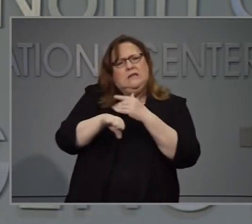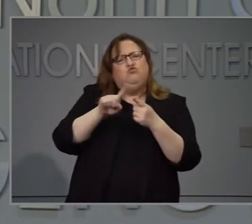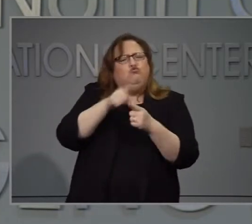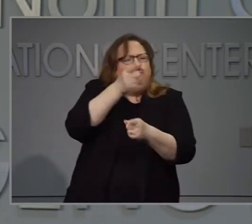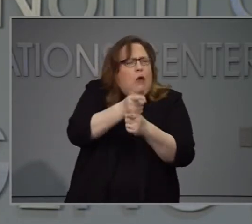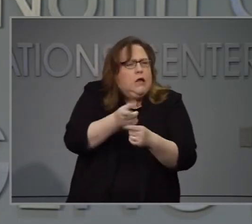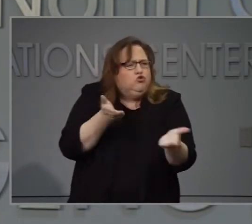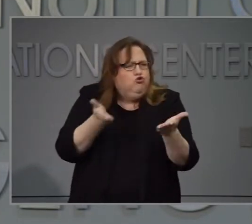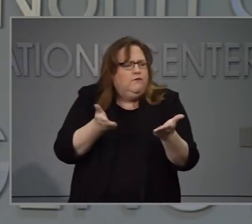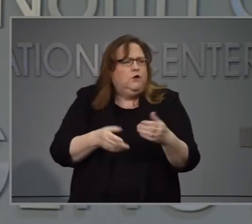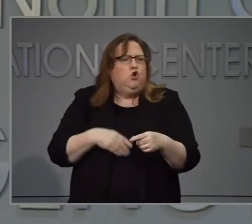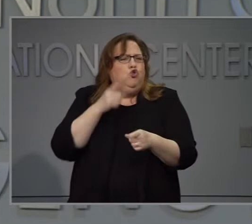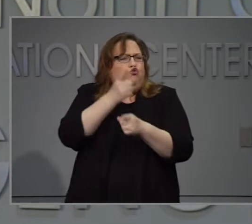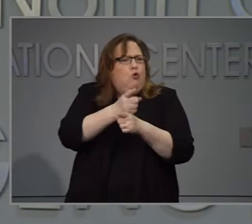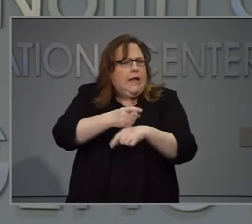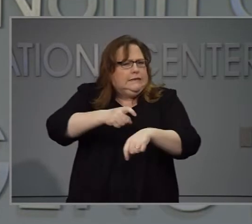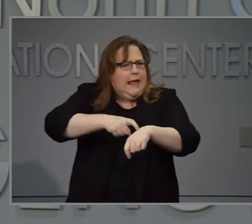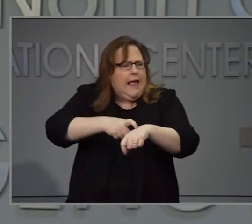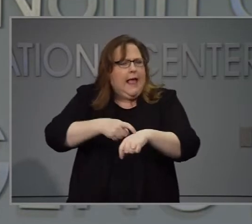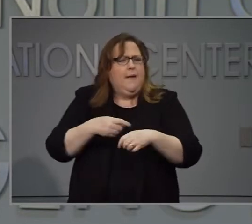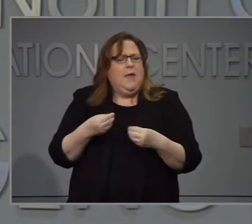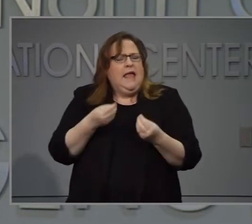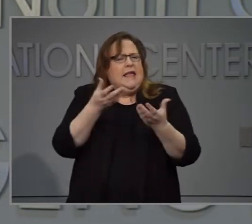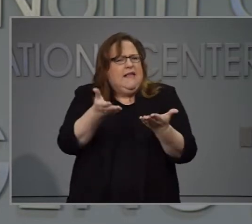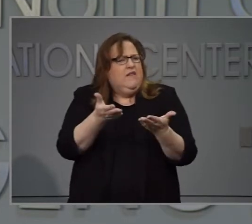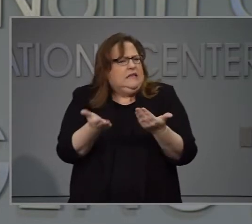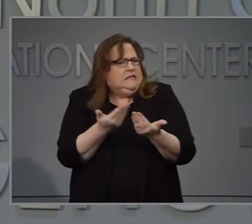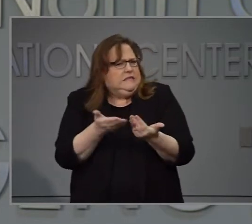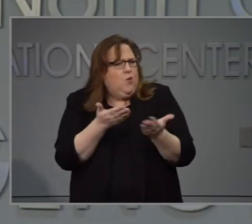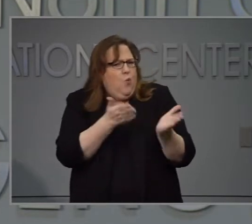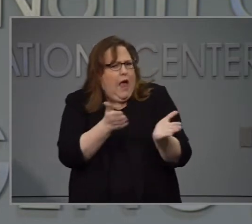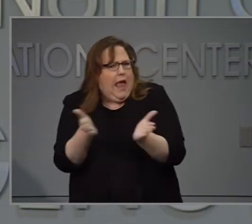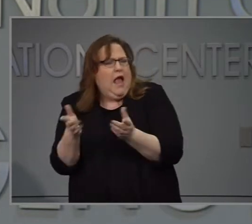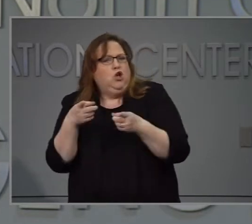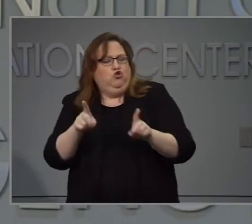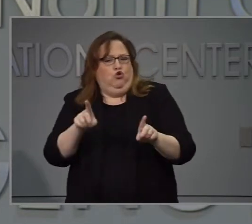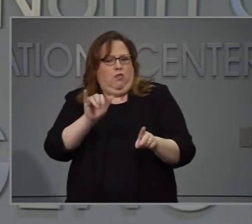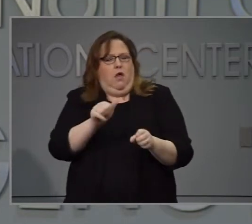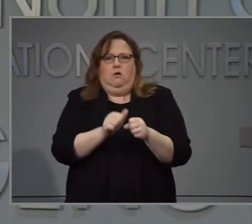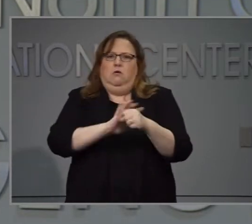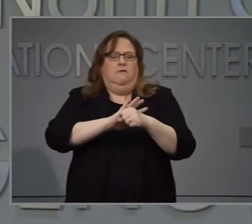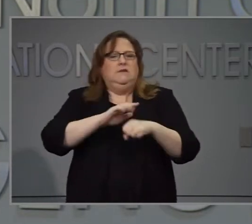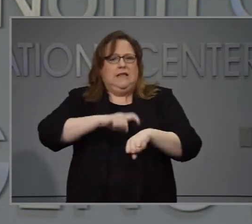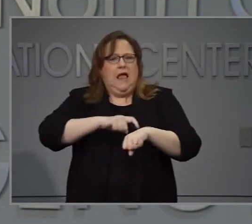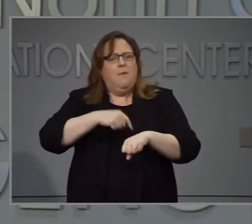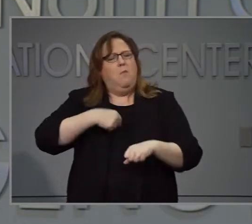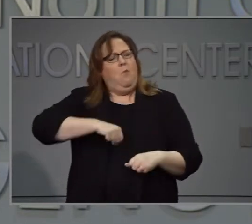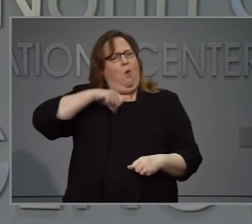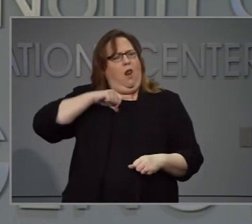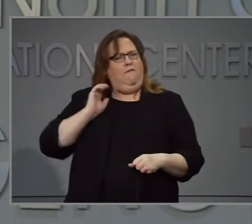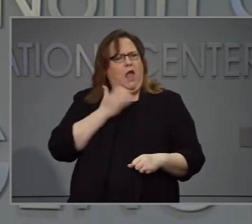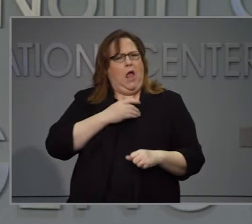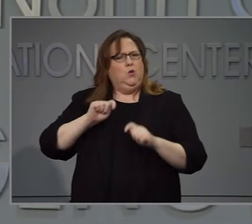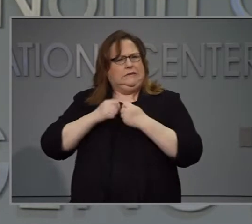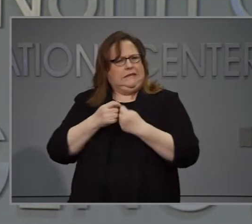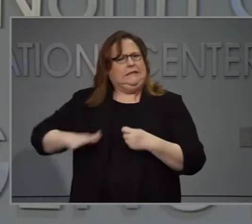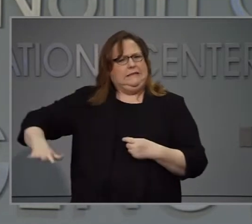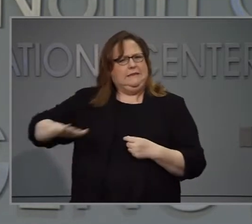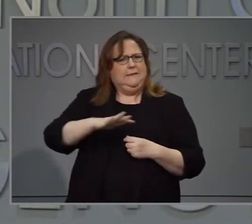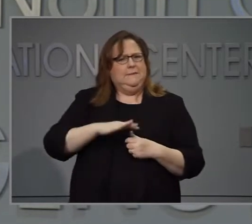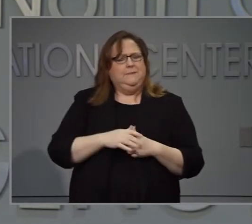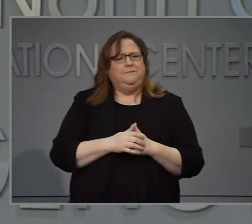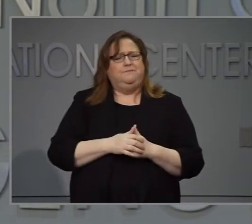están asegurándose que tienen los servicios que necesitan en los lugares adecuados y entregan esto en los lugares